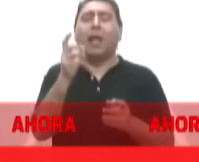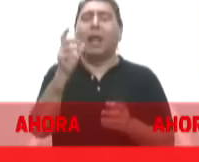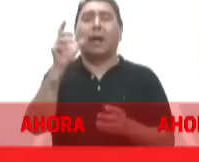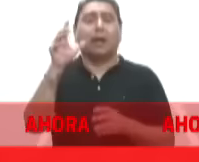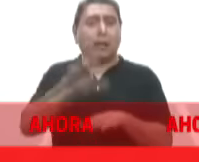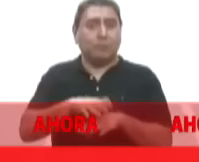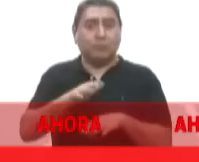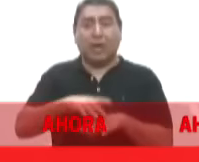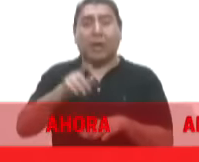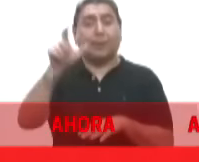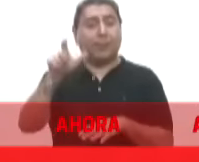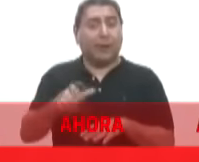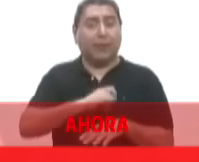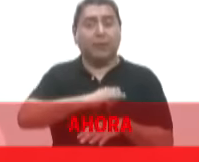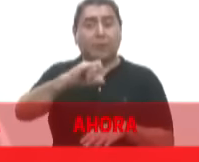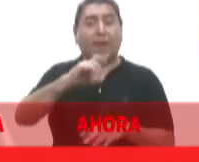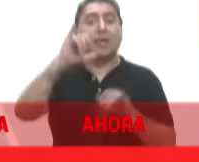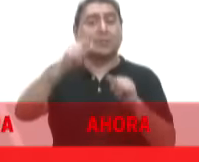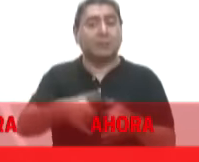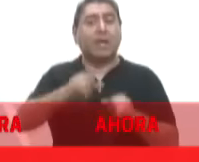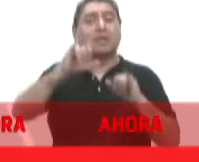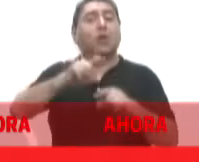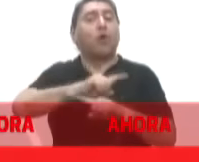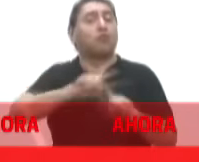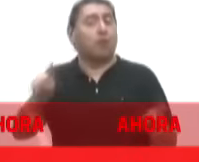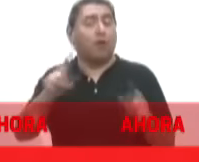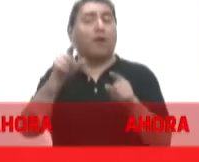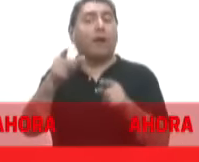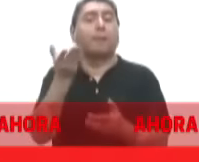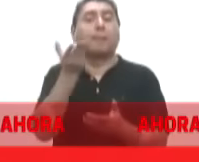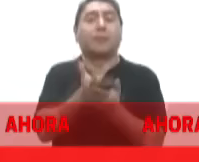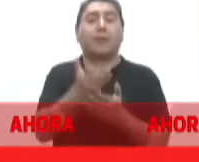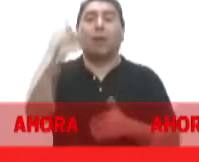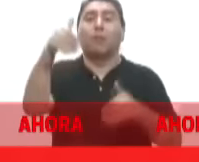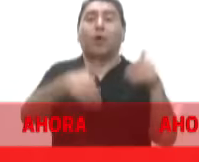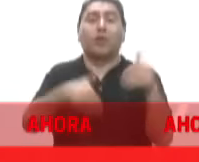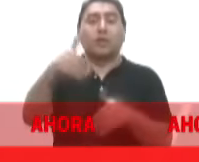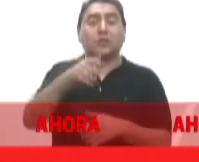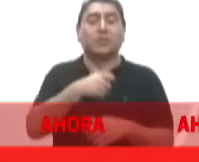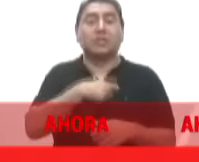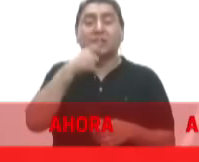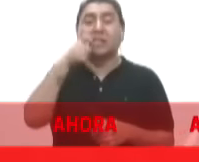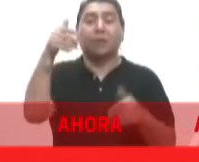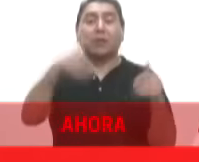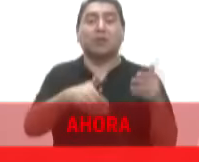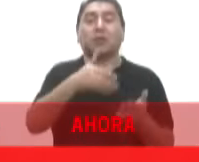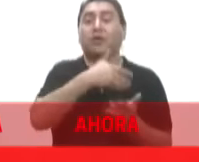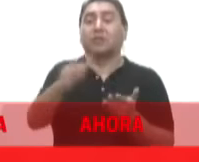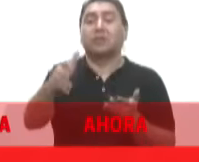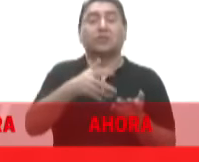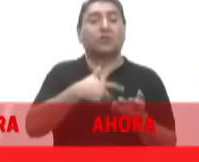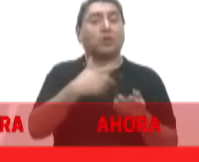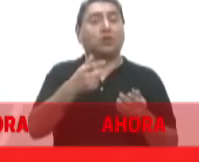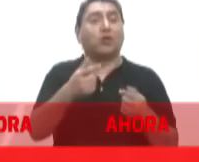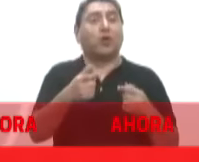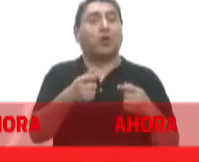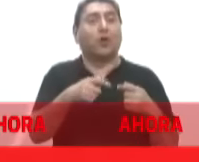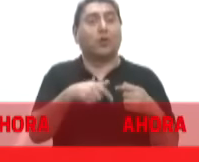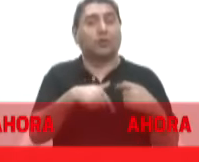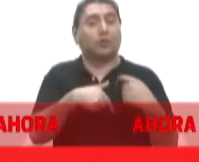no. En este caso no acepta, pide la votación. Si la votación es rechazada, se da lugar al otro